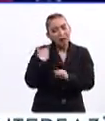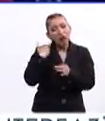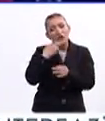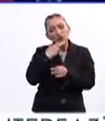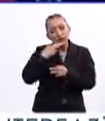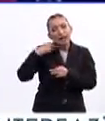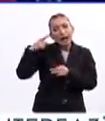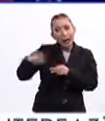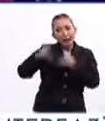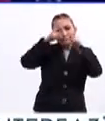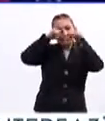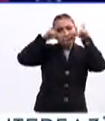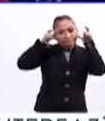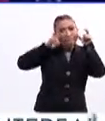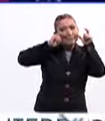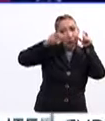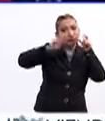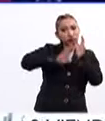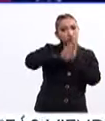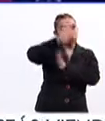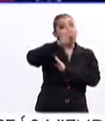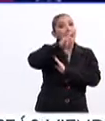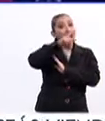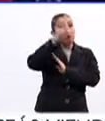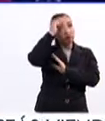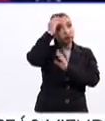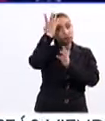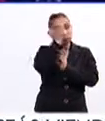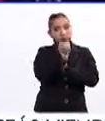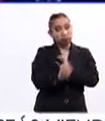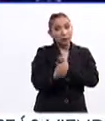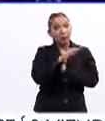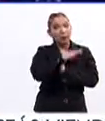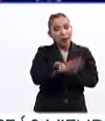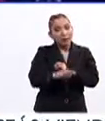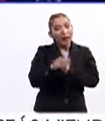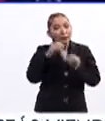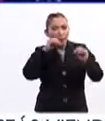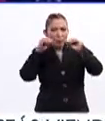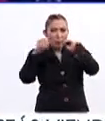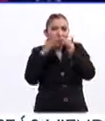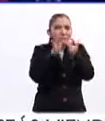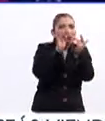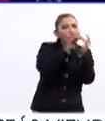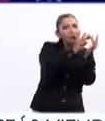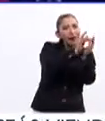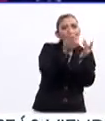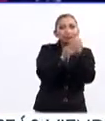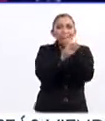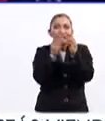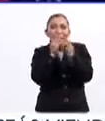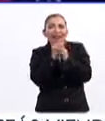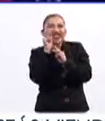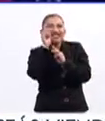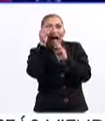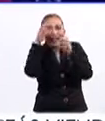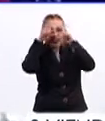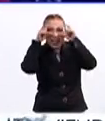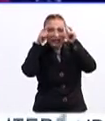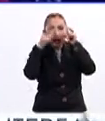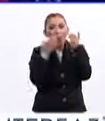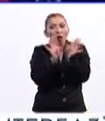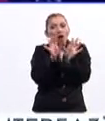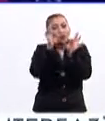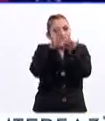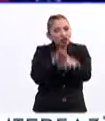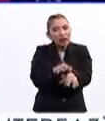manejar o evidenciar el desarrollo de competencias. El hecho de que el estudiante pueda mover, interactuar con el recurso y con el objeto, tenerlo de